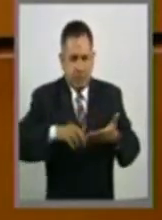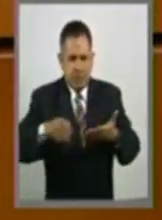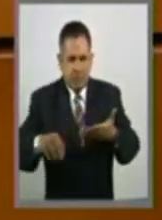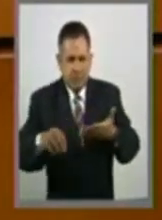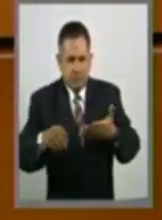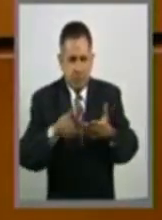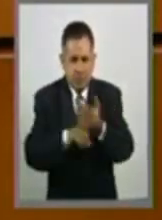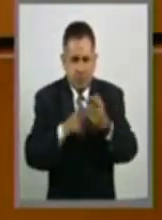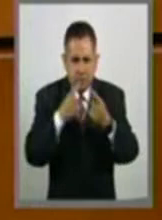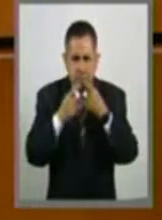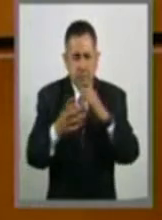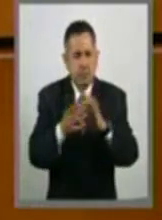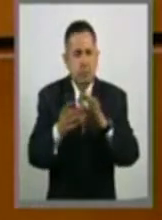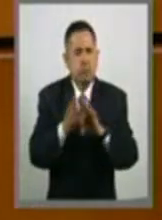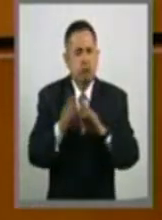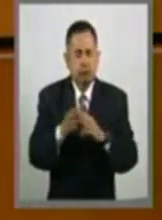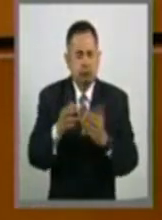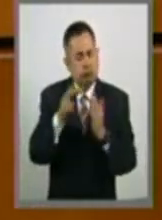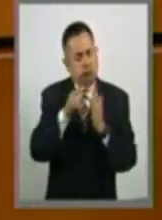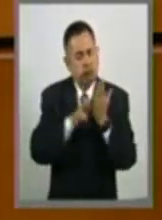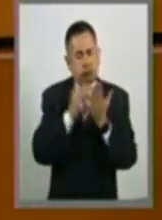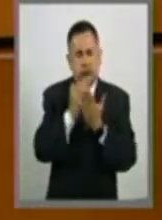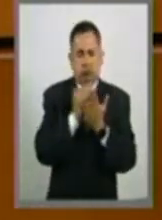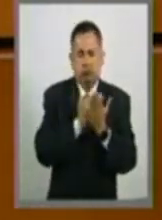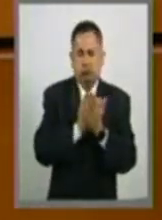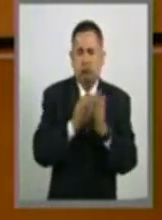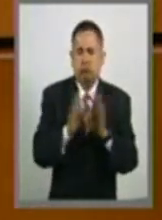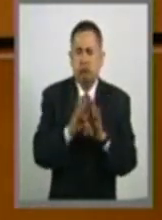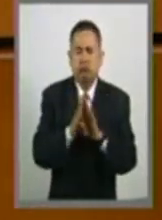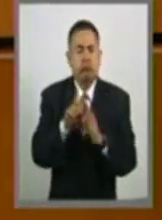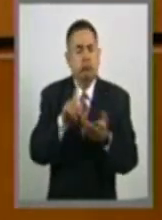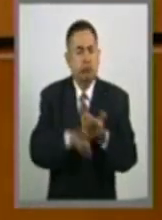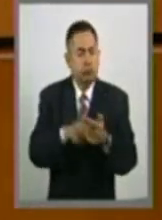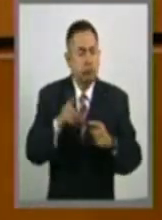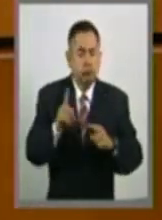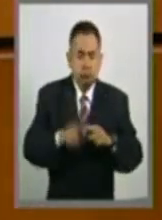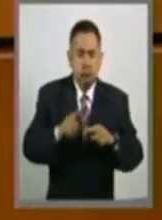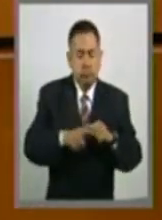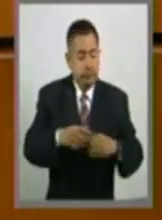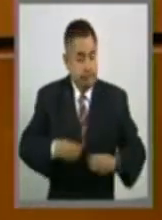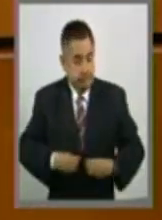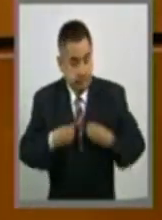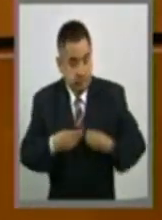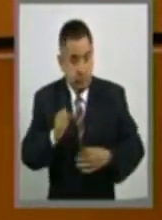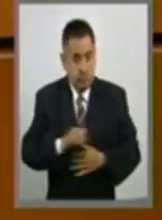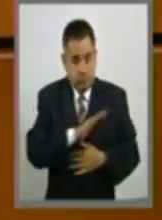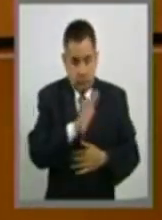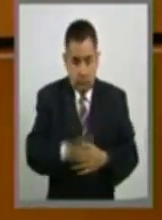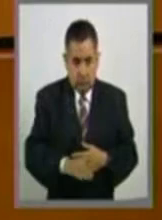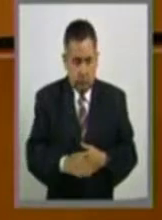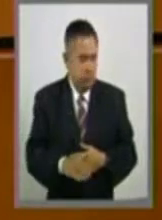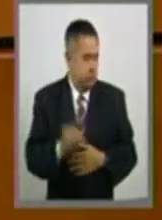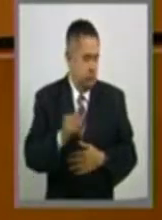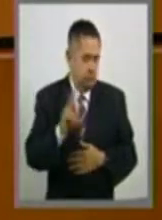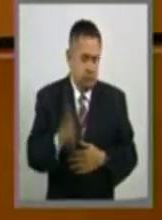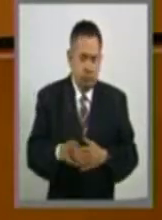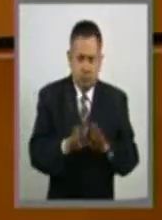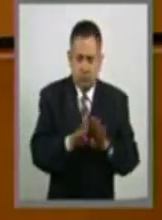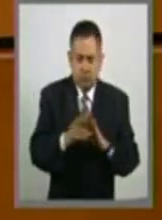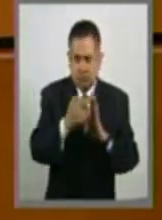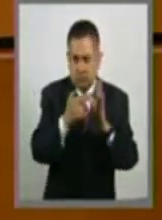cabo con el mismo protocolo médico, sea en alguien vivo o alguien